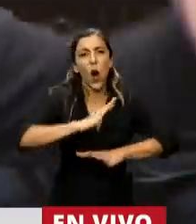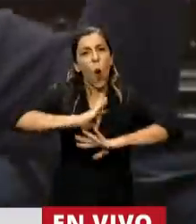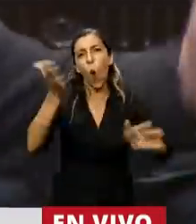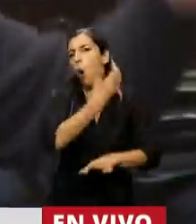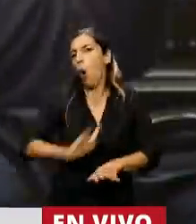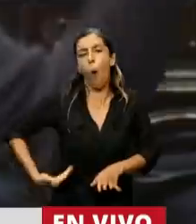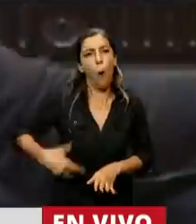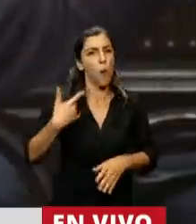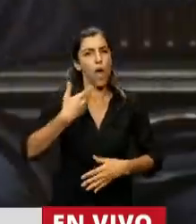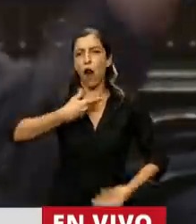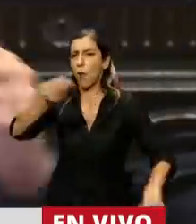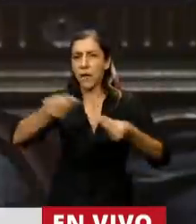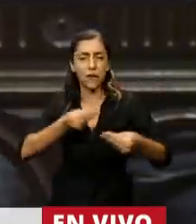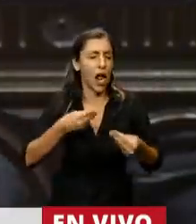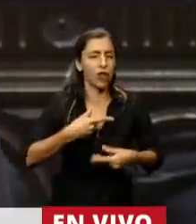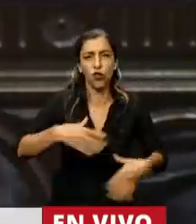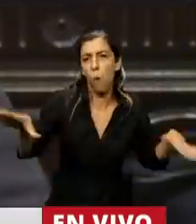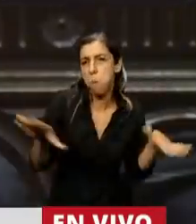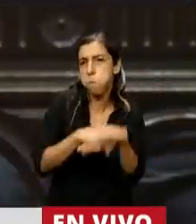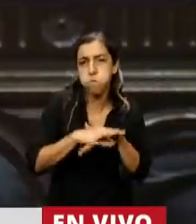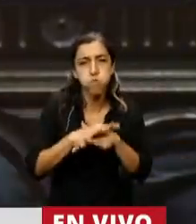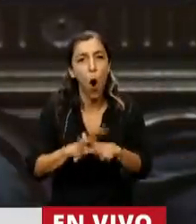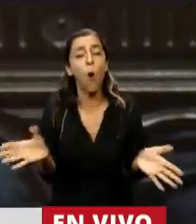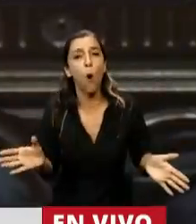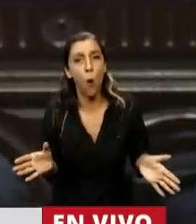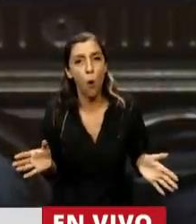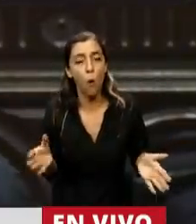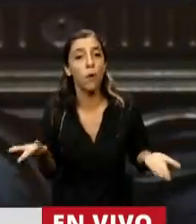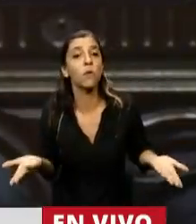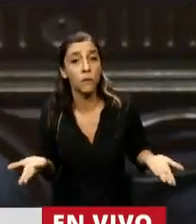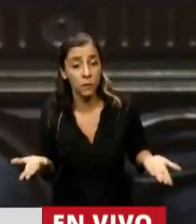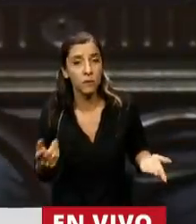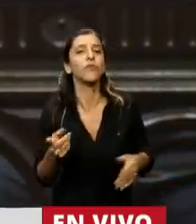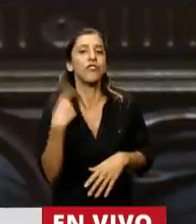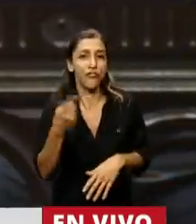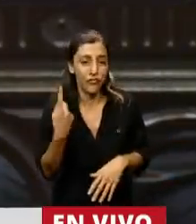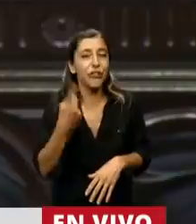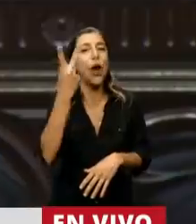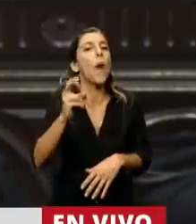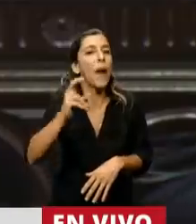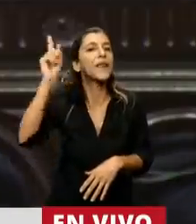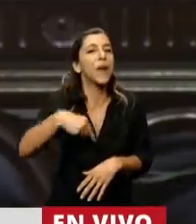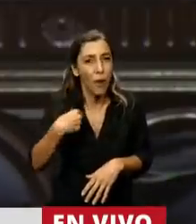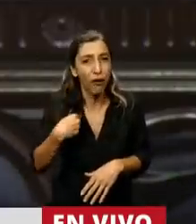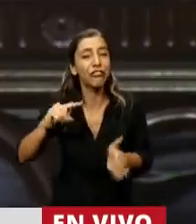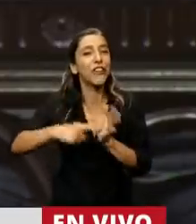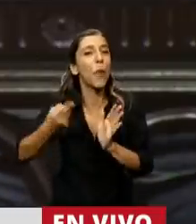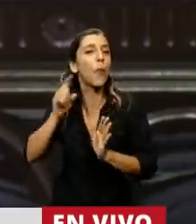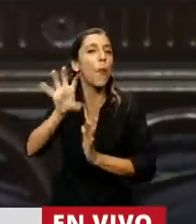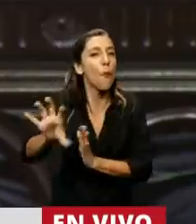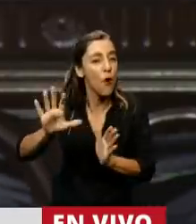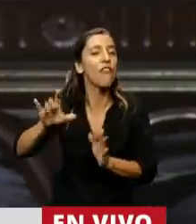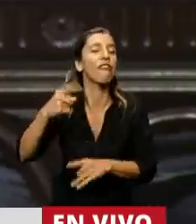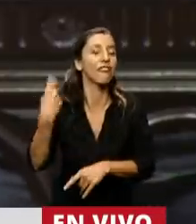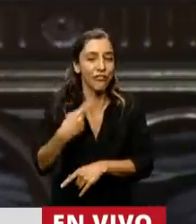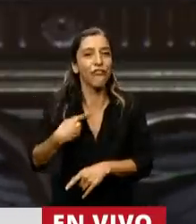gobernación de la provincia de buenos aires había una leona 20 puntos de diferencia le sacamos a la leona en la provincia de buenos aires eso